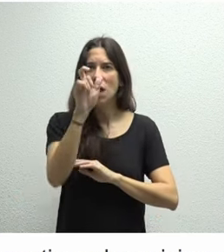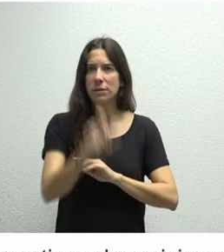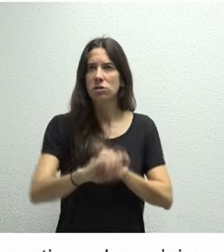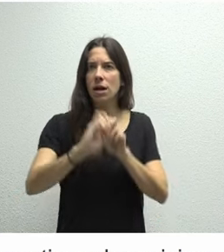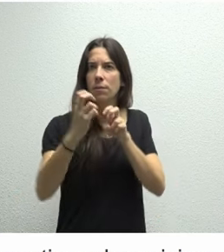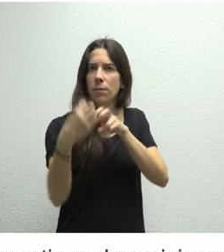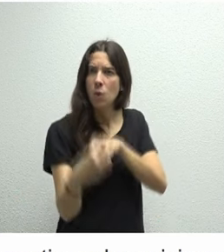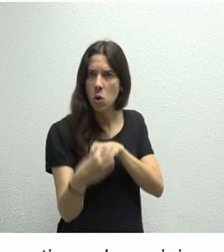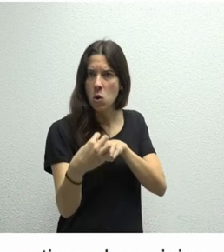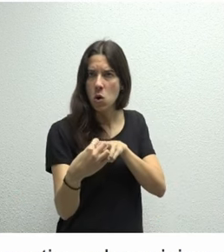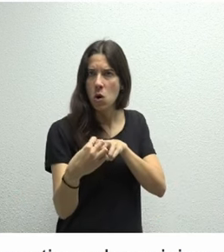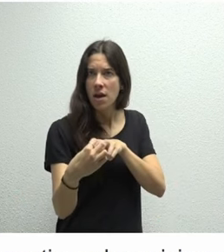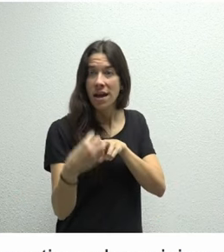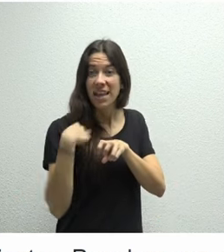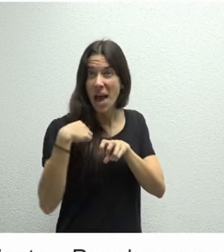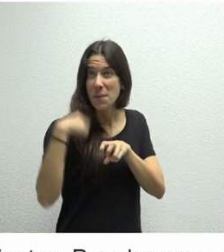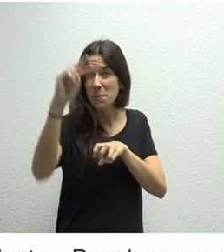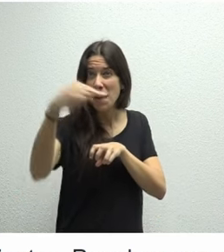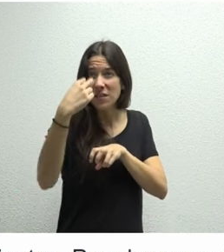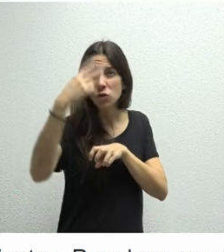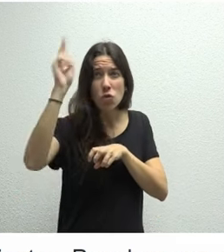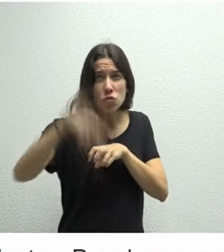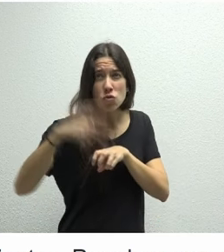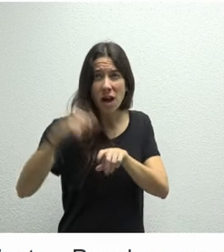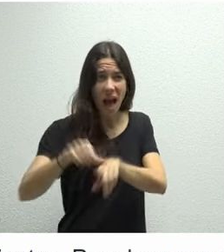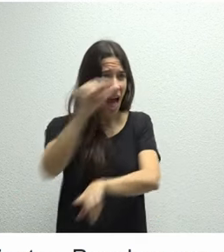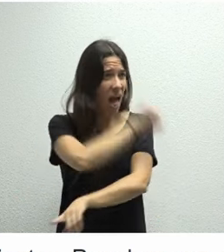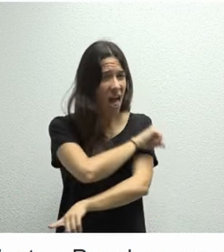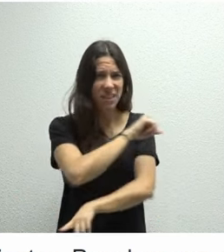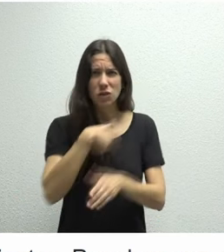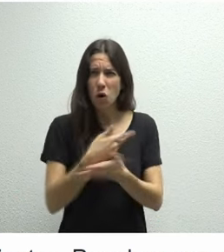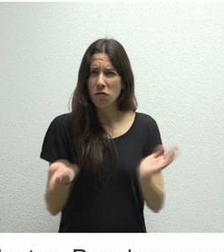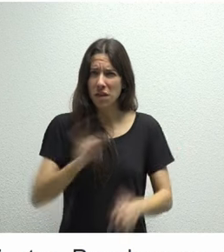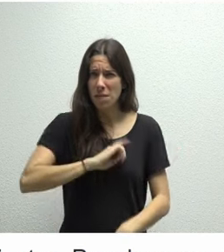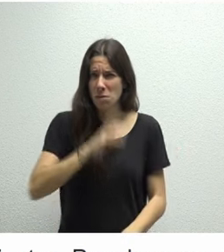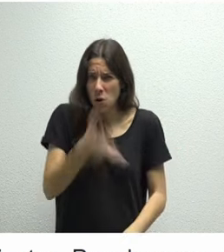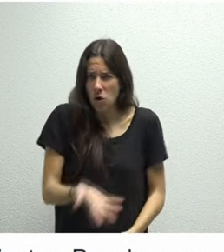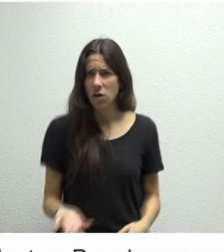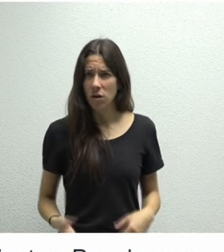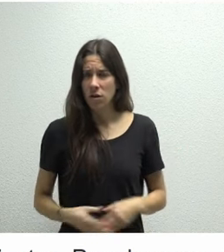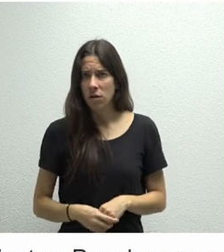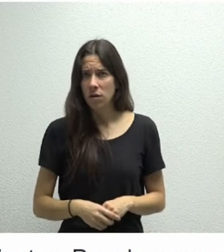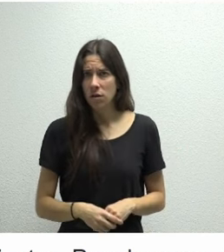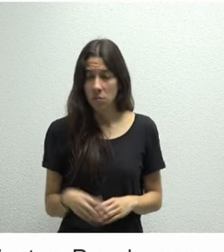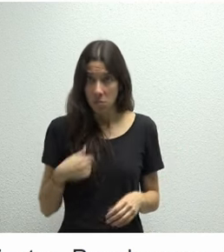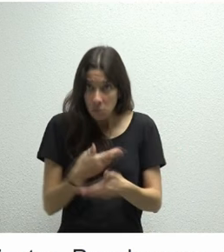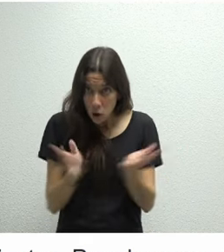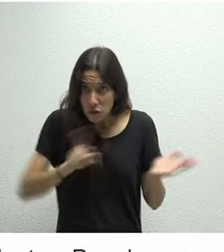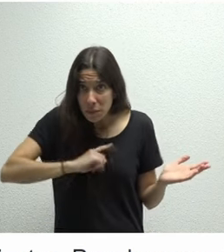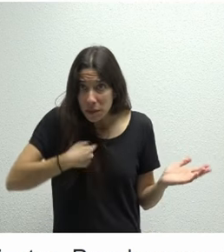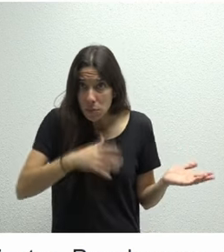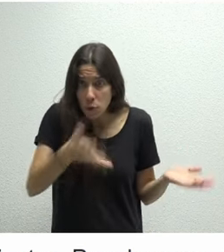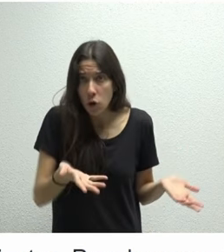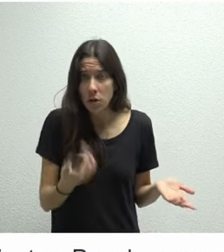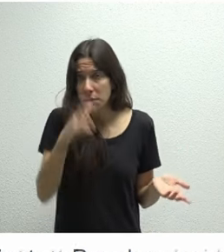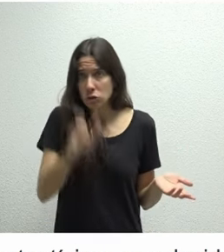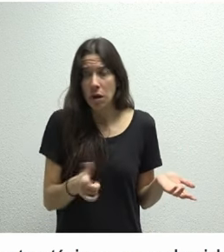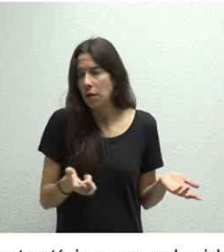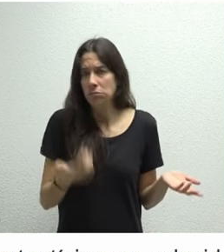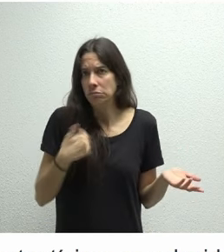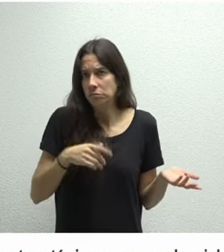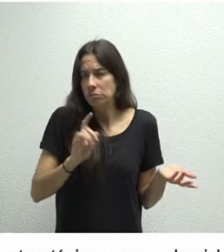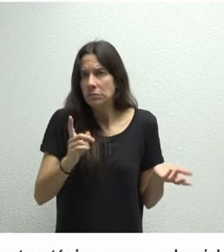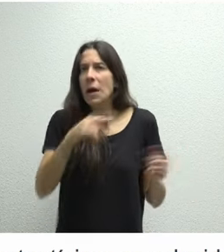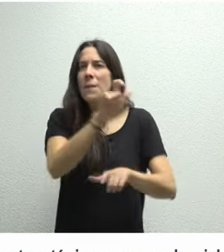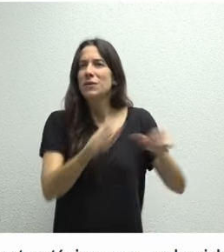mío que no me ha visto en la vida va a confiar en mí Por qué va a confiar en mí esa persona ya les cuesta a las